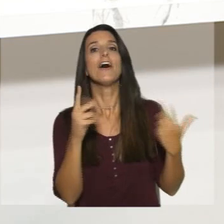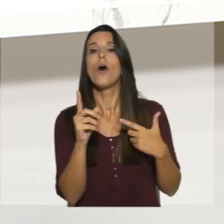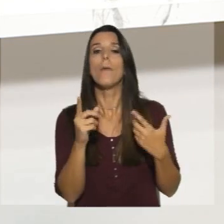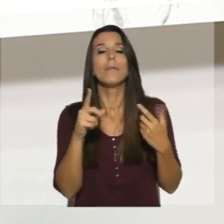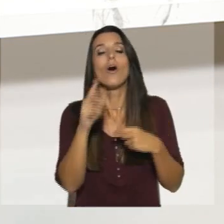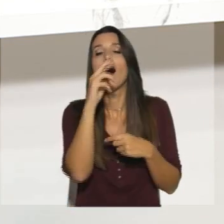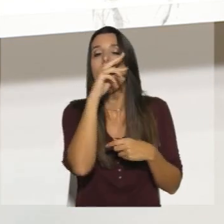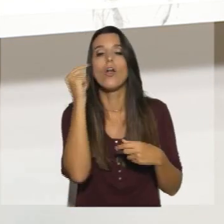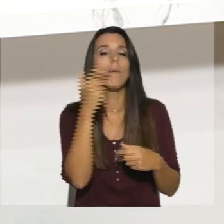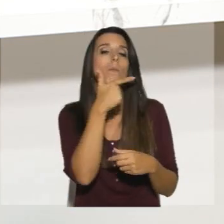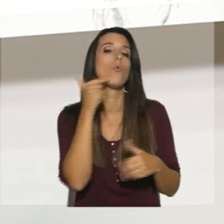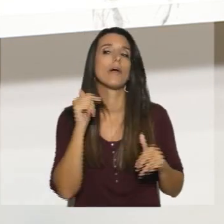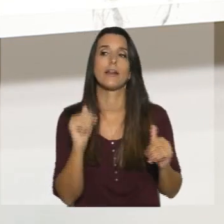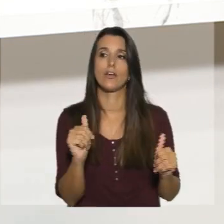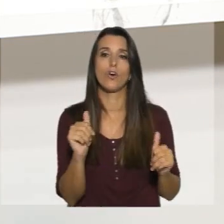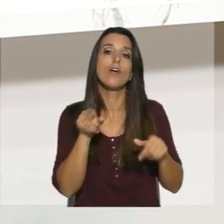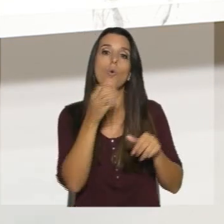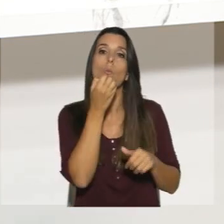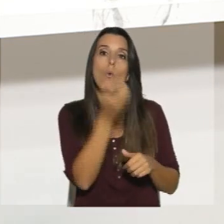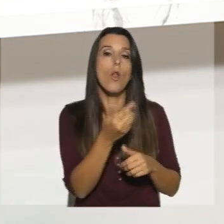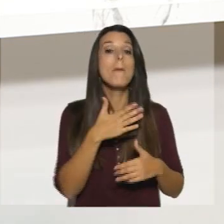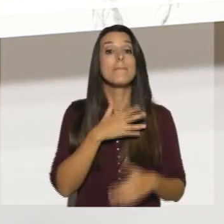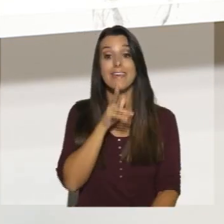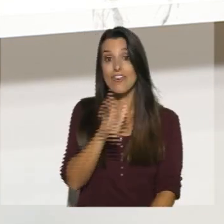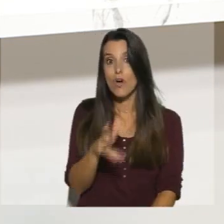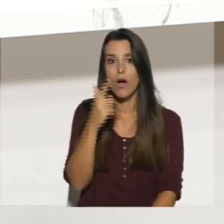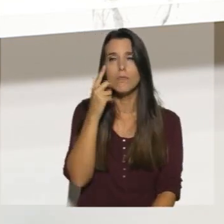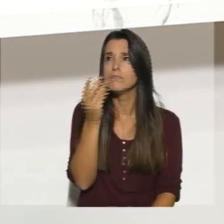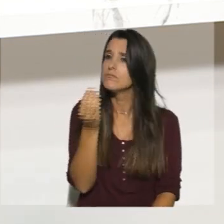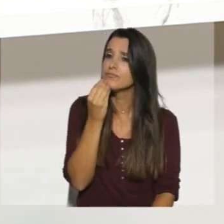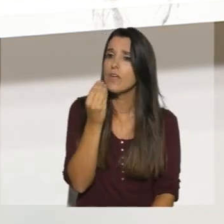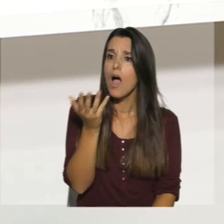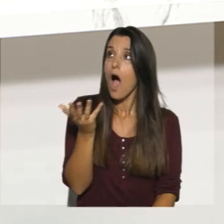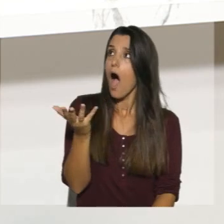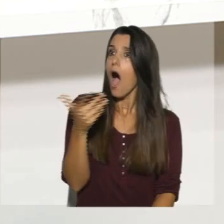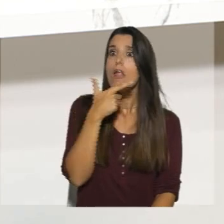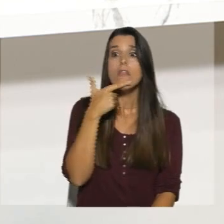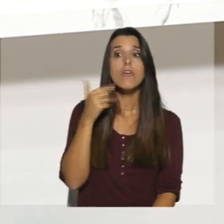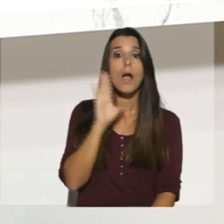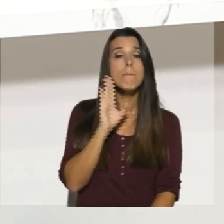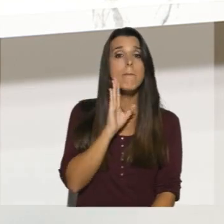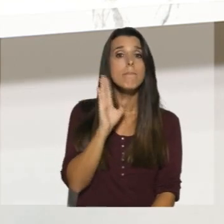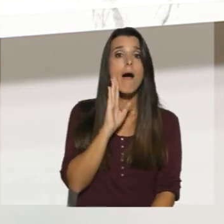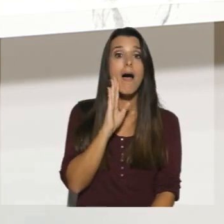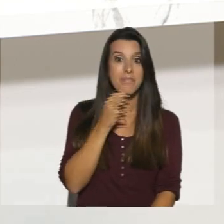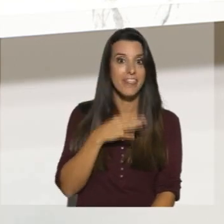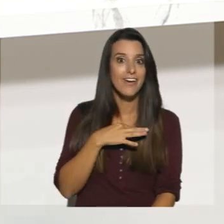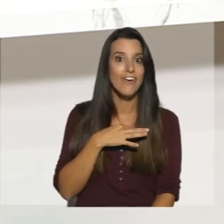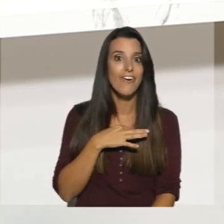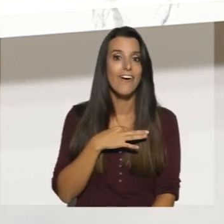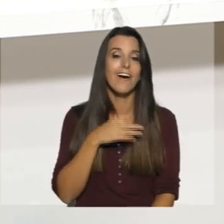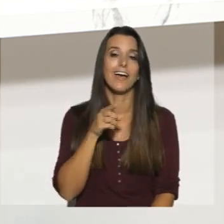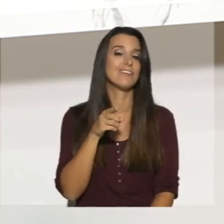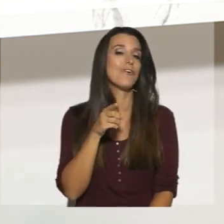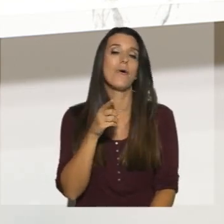El aroma es delicioso. Eso es lo bueno, que sea rico. Aparte, mi hijo la probó y dice, ¡ay, qué rica, mamá! Ese es el mejor. Ese es el mejor veredicto. Claro. Sin